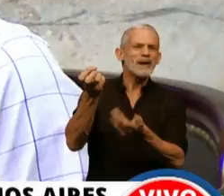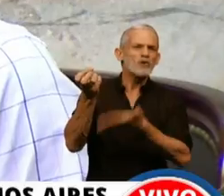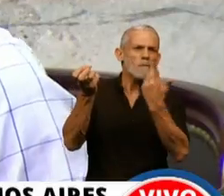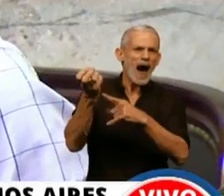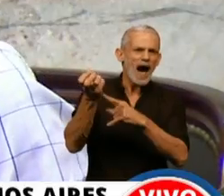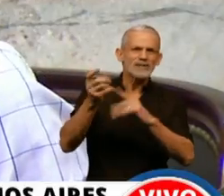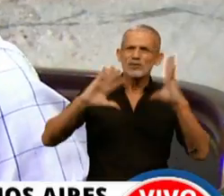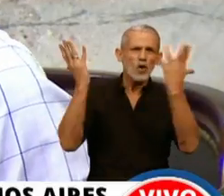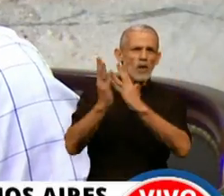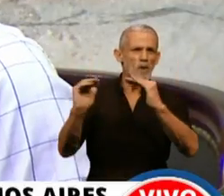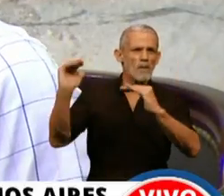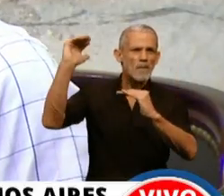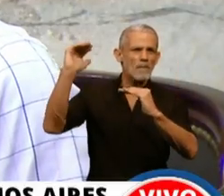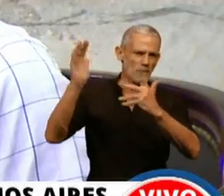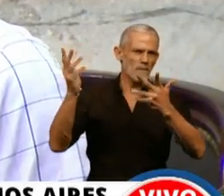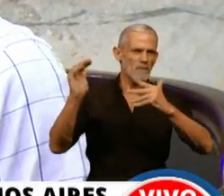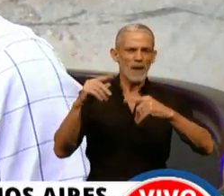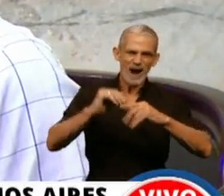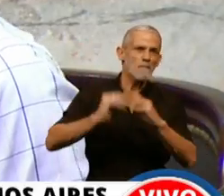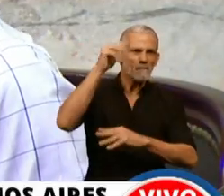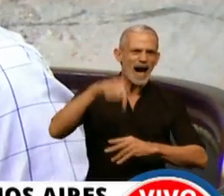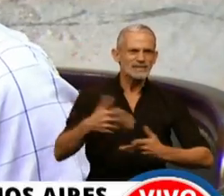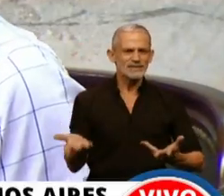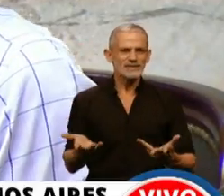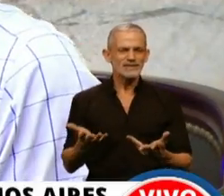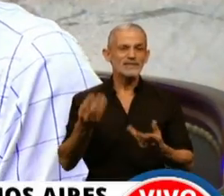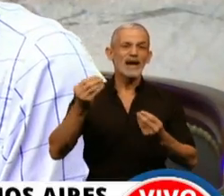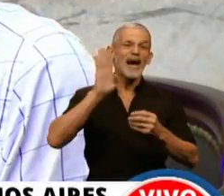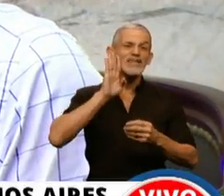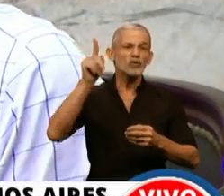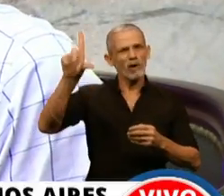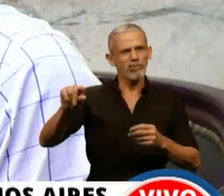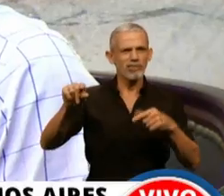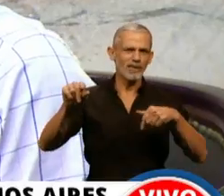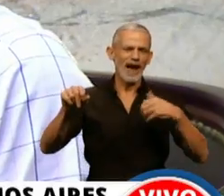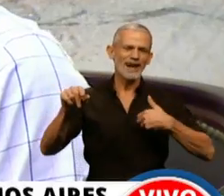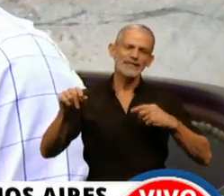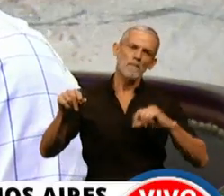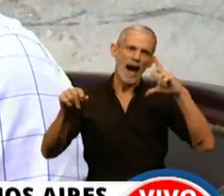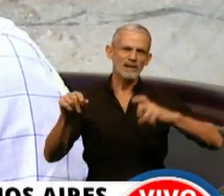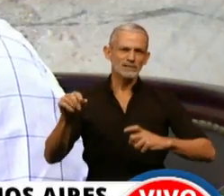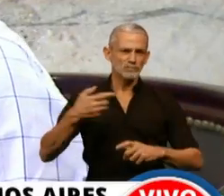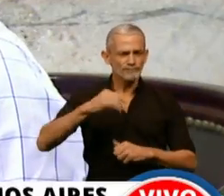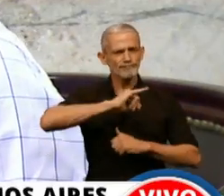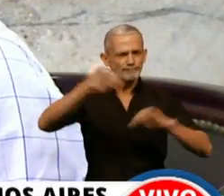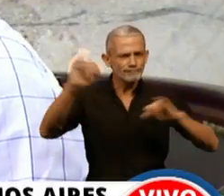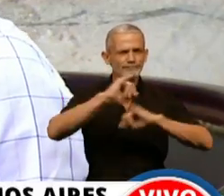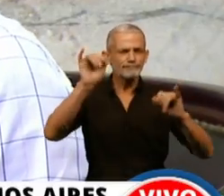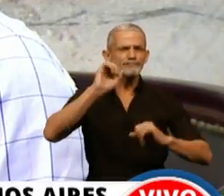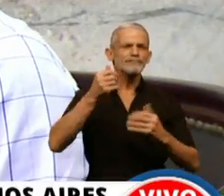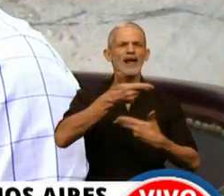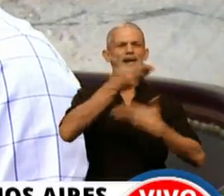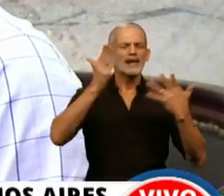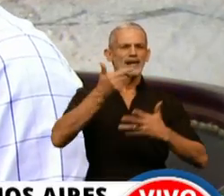mundial le pagan acá más que en eeuu por ejemplo lo hemos denunciado en las audiencias del gas